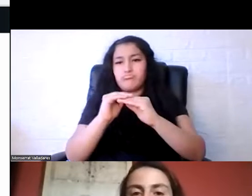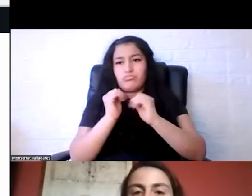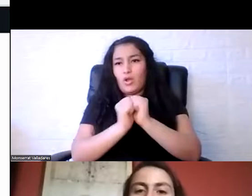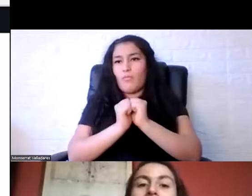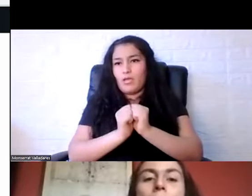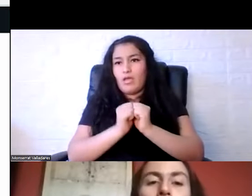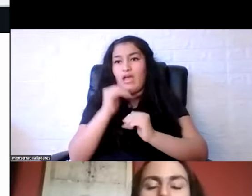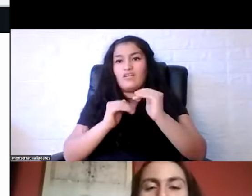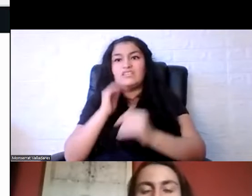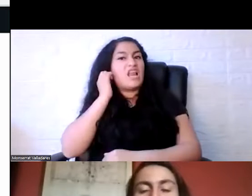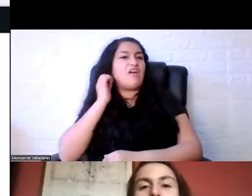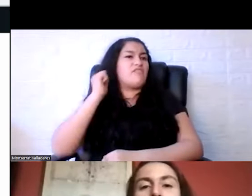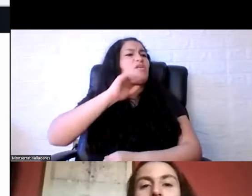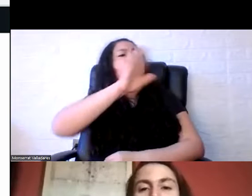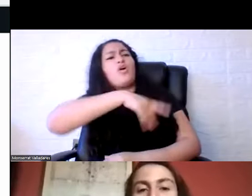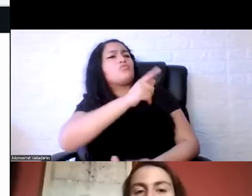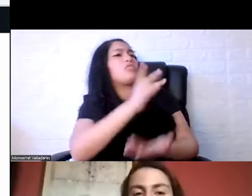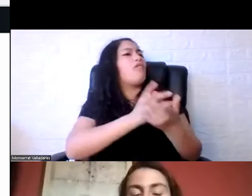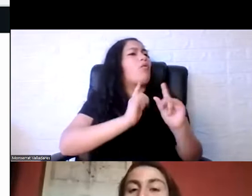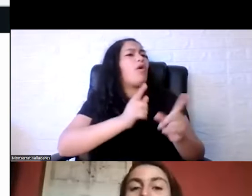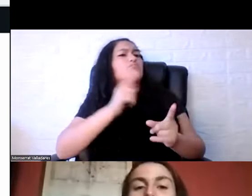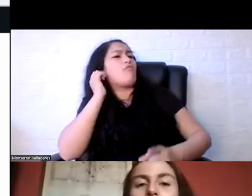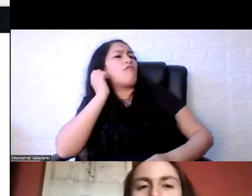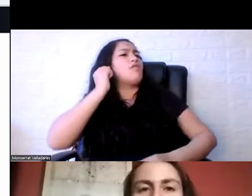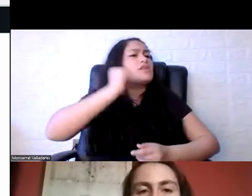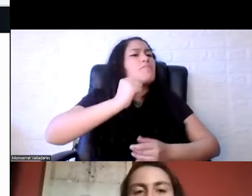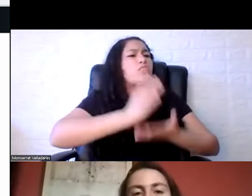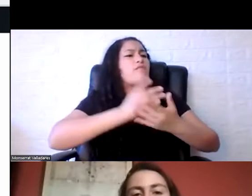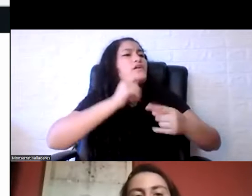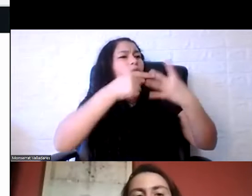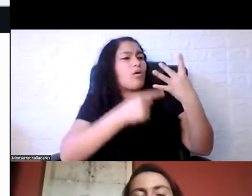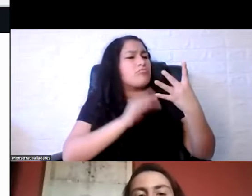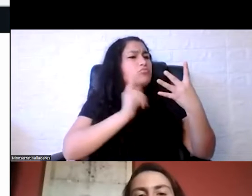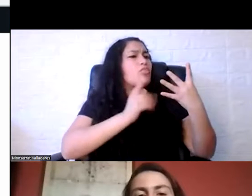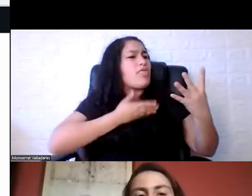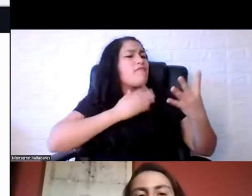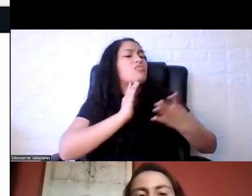muy teórica y les imponen cómo tiene que ser el feminismo, de qué manera tiene que llevarse a cabo.